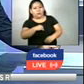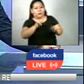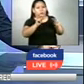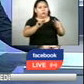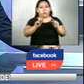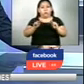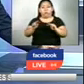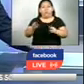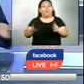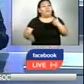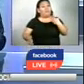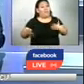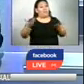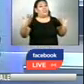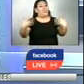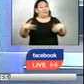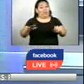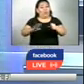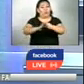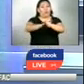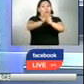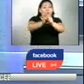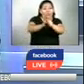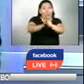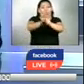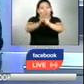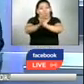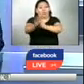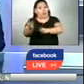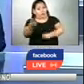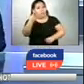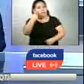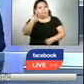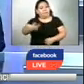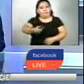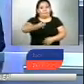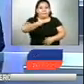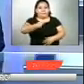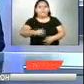ante el posible ingreso de nuevas variantes en el país. Así comenzamos.